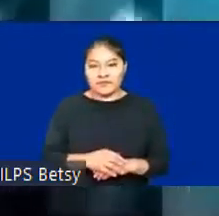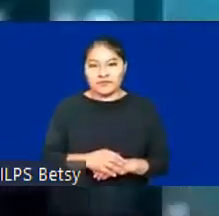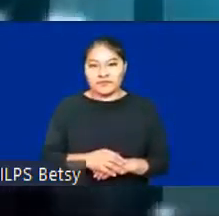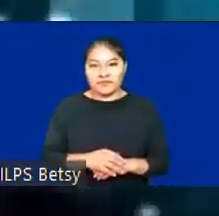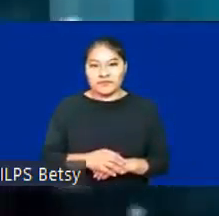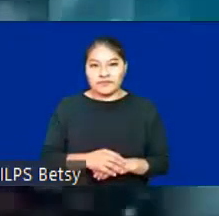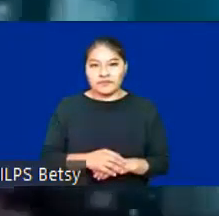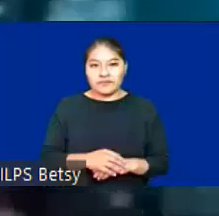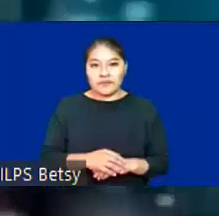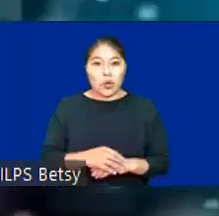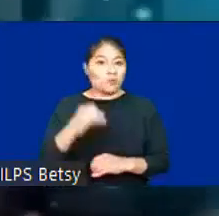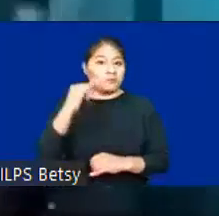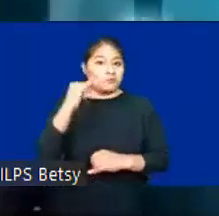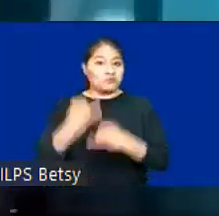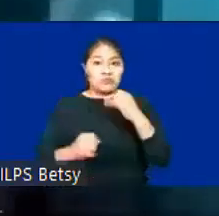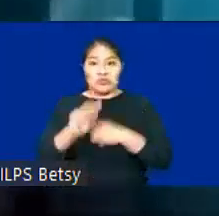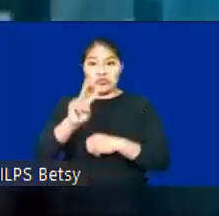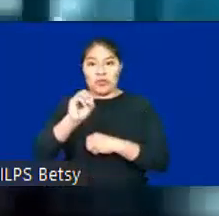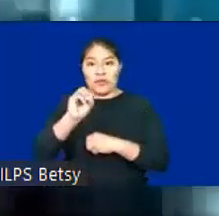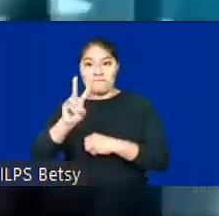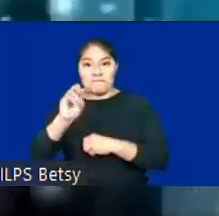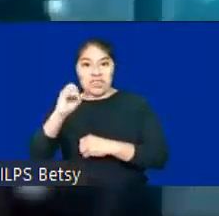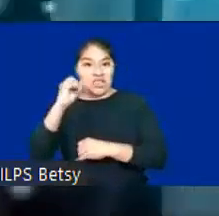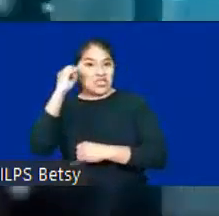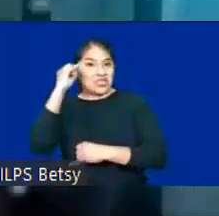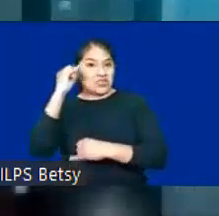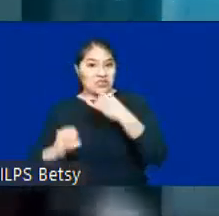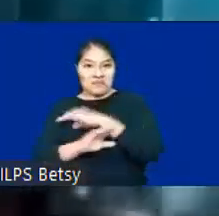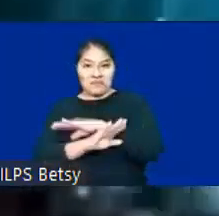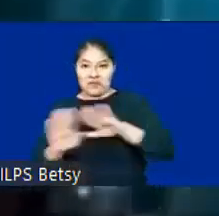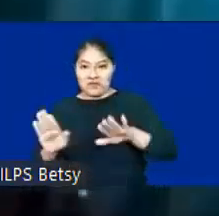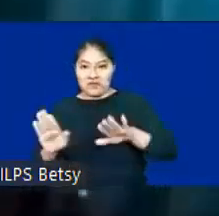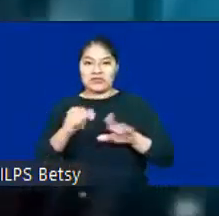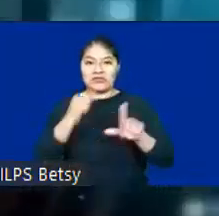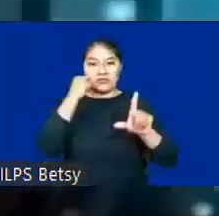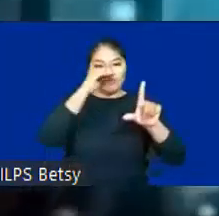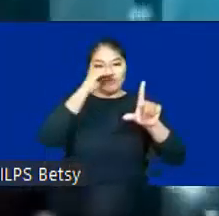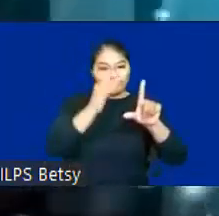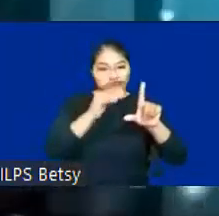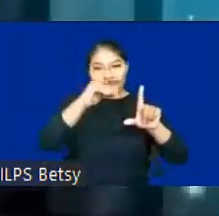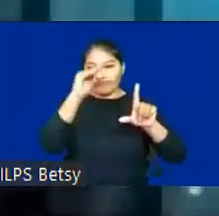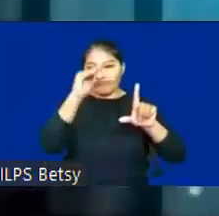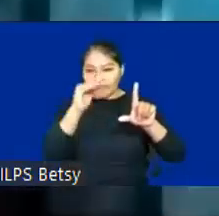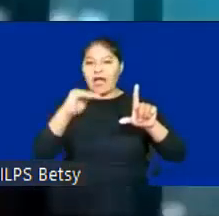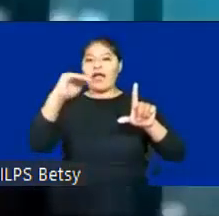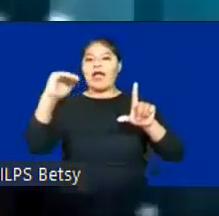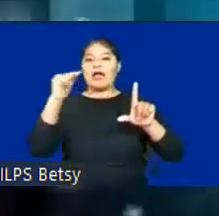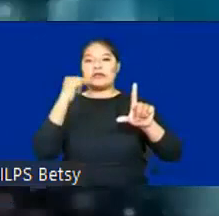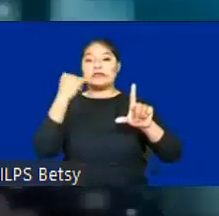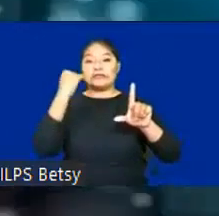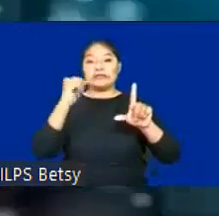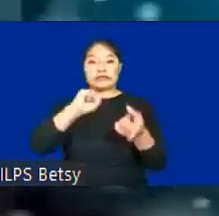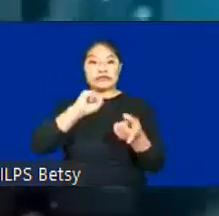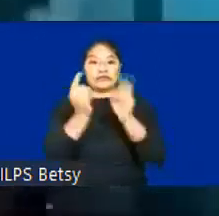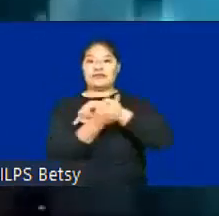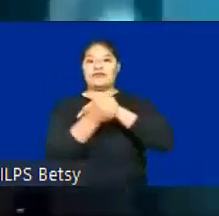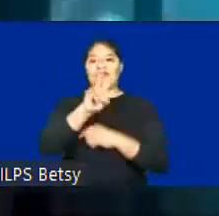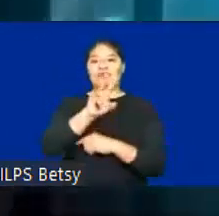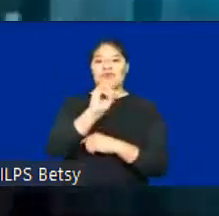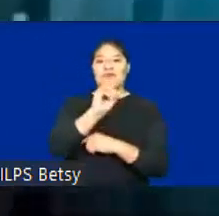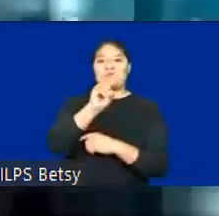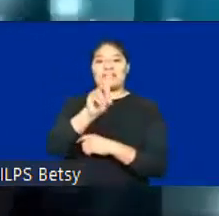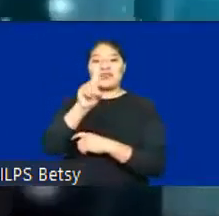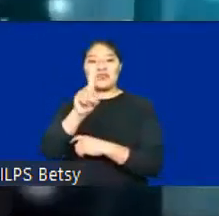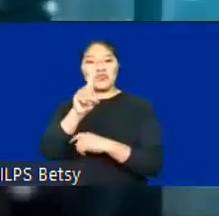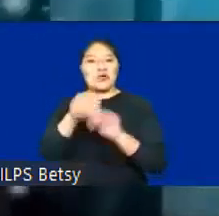y al finales de año ya teníamos una demanda virtual bastante superior, ¿no?